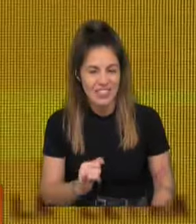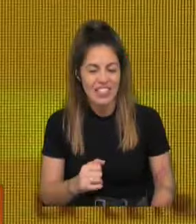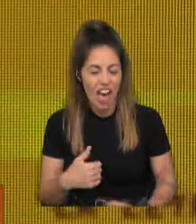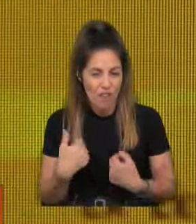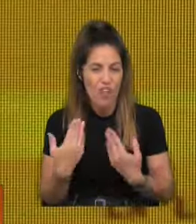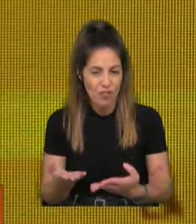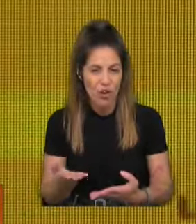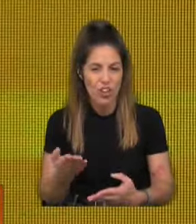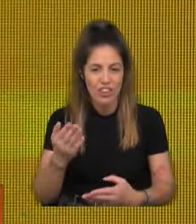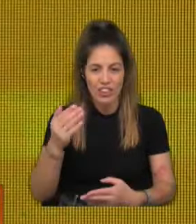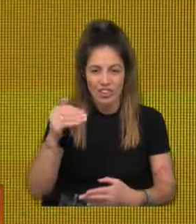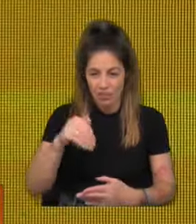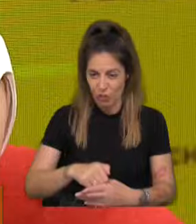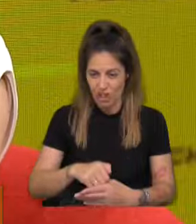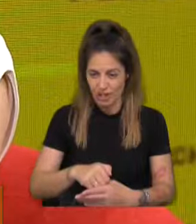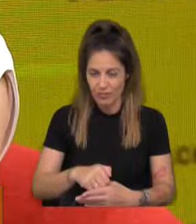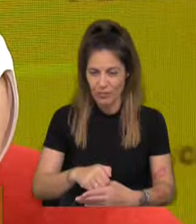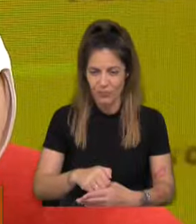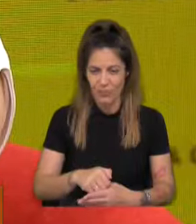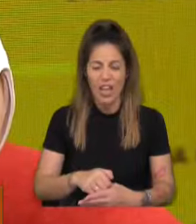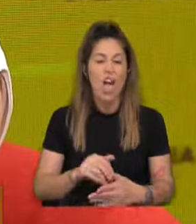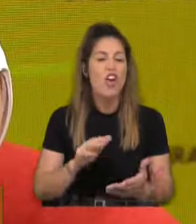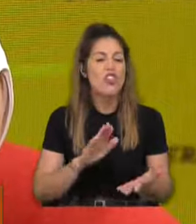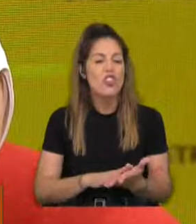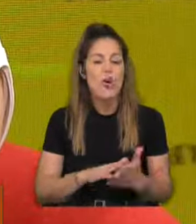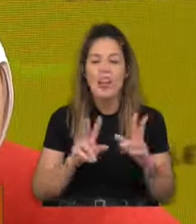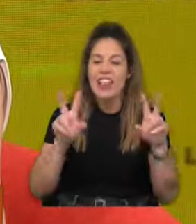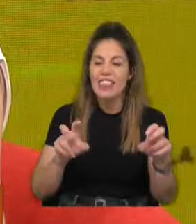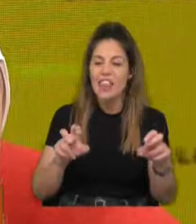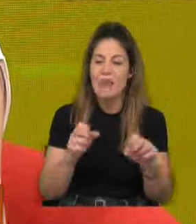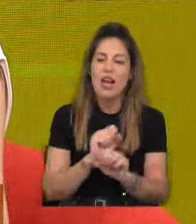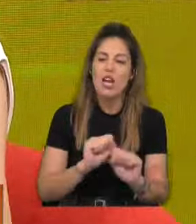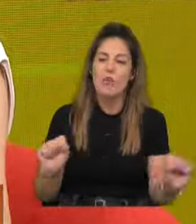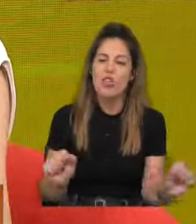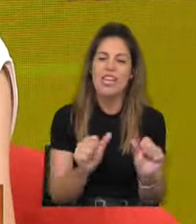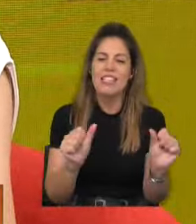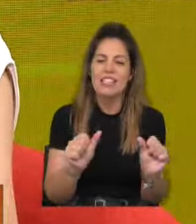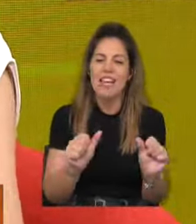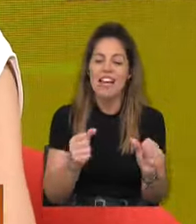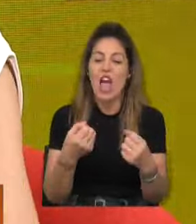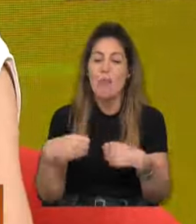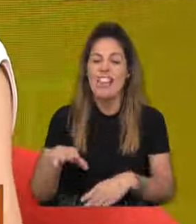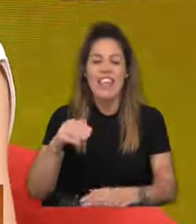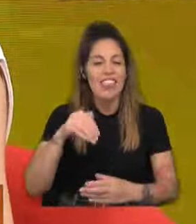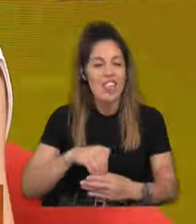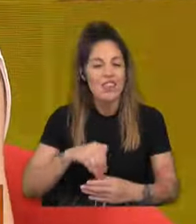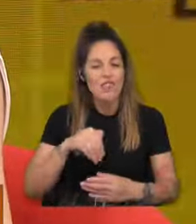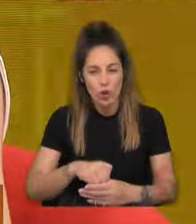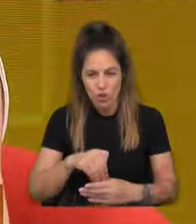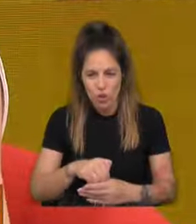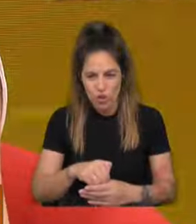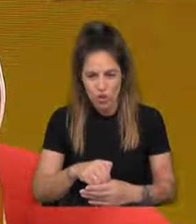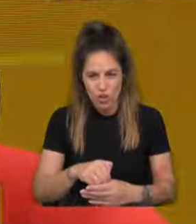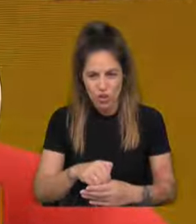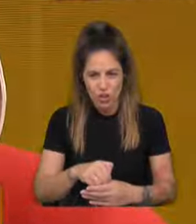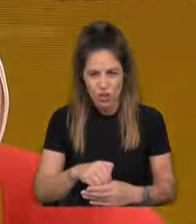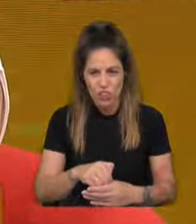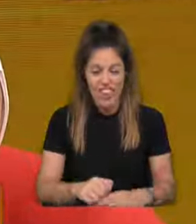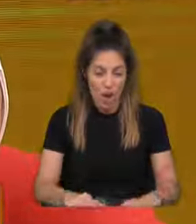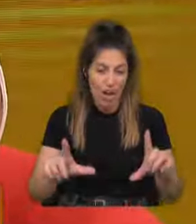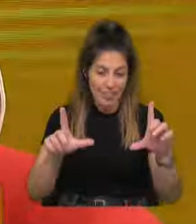favor de todo Óscar sobre la cuestión de lo que podría llegar a ser el costo político y